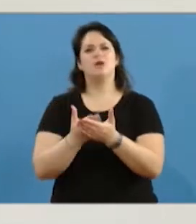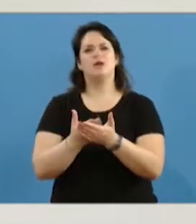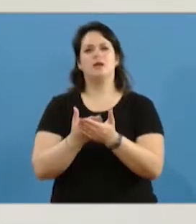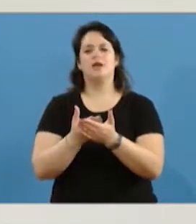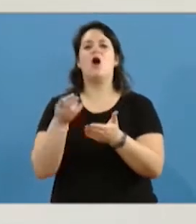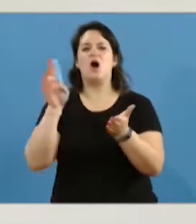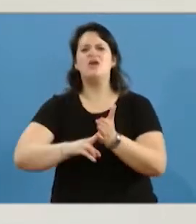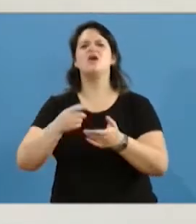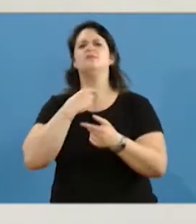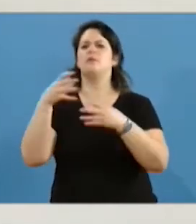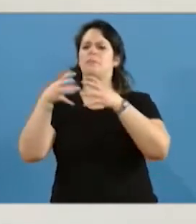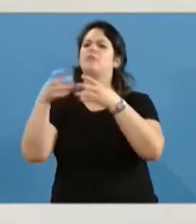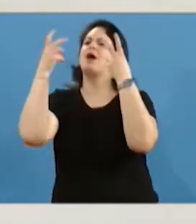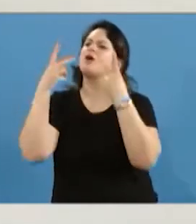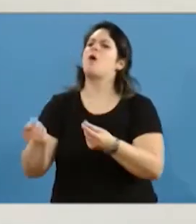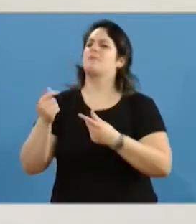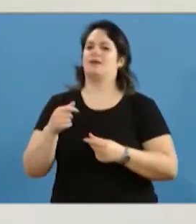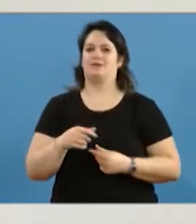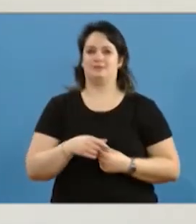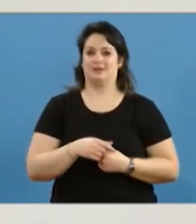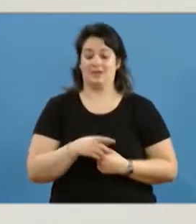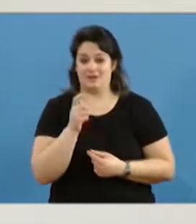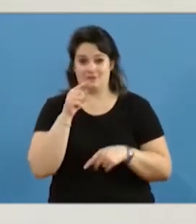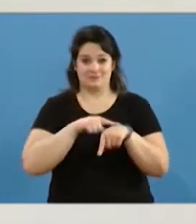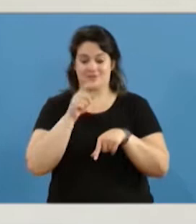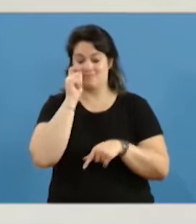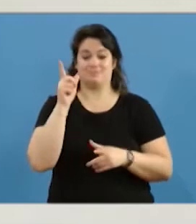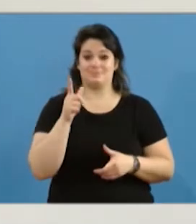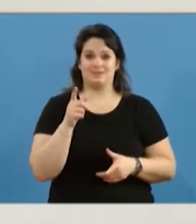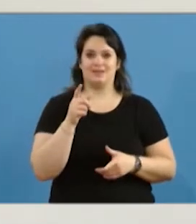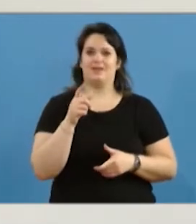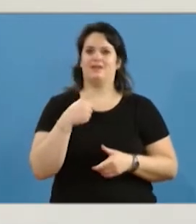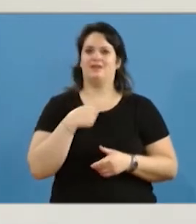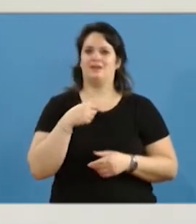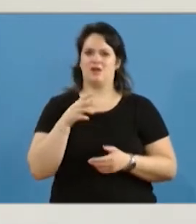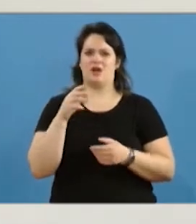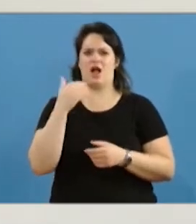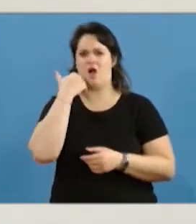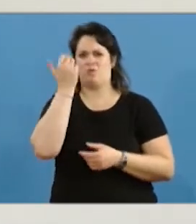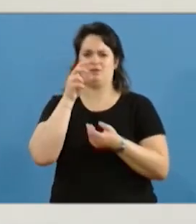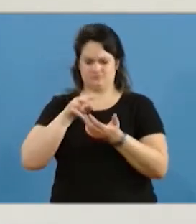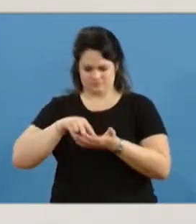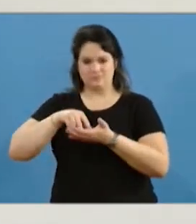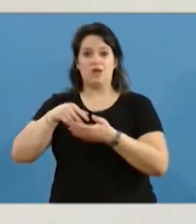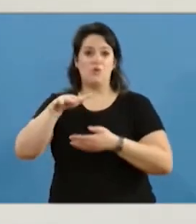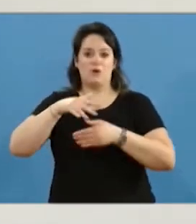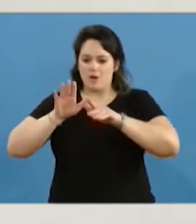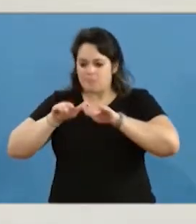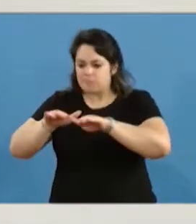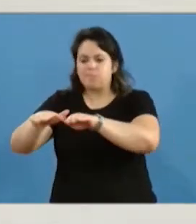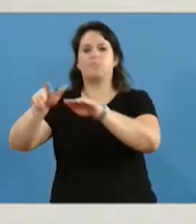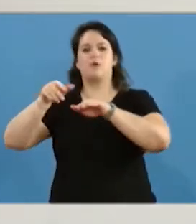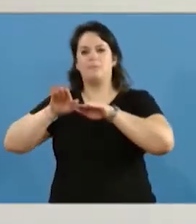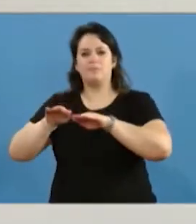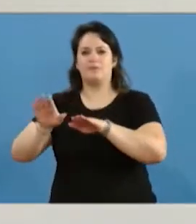me comprara la pelota. Pasaron unos instantes y cuando ella se levantó de la máquina donde cosía, yo